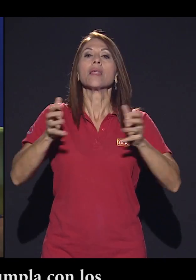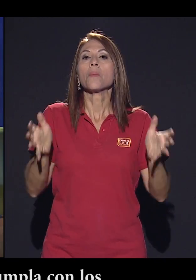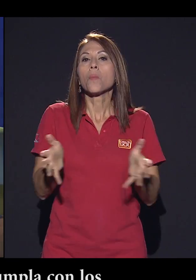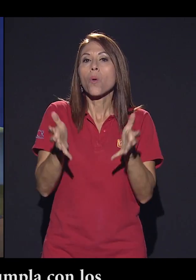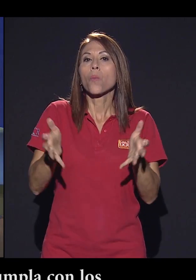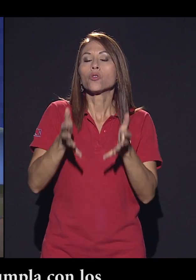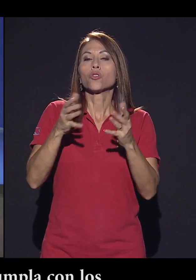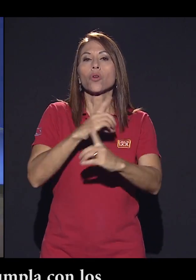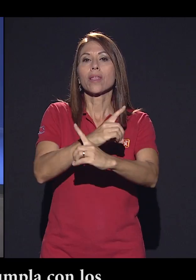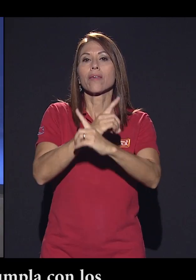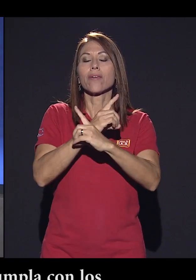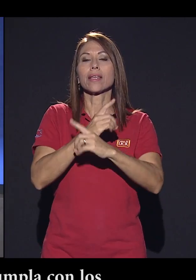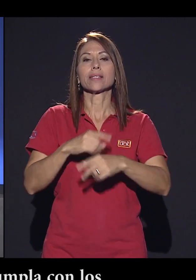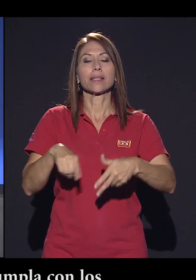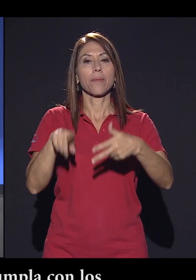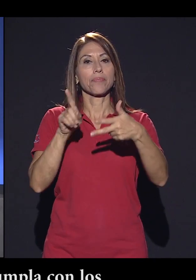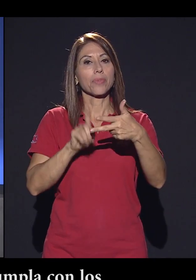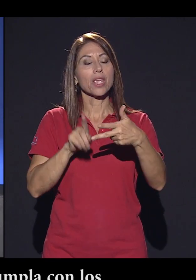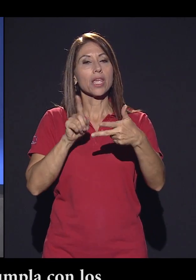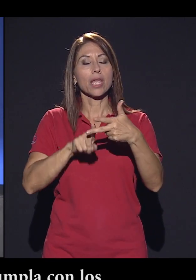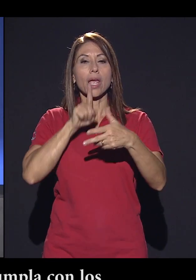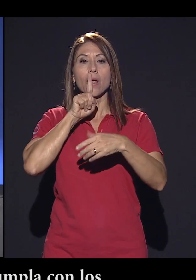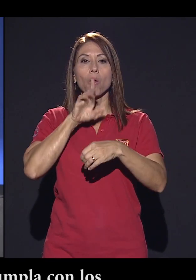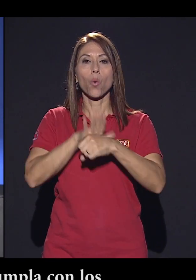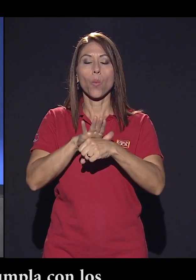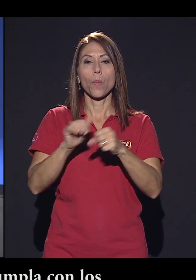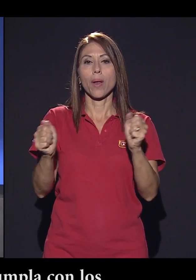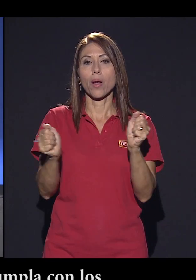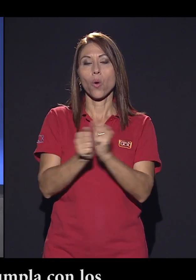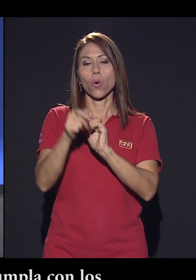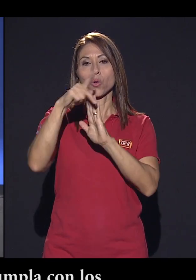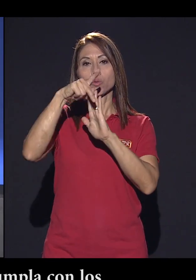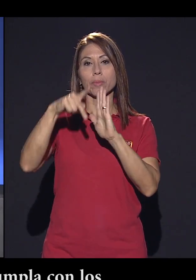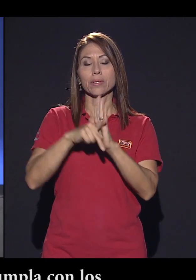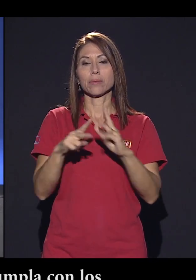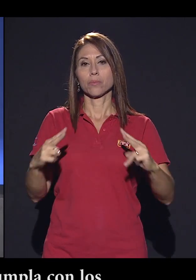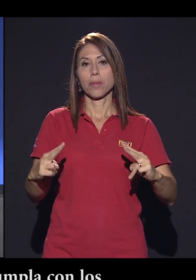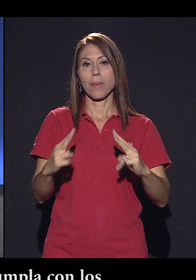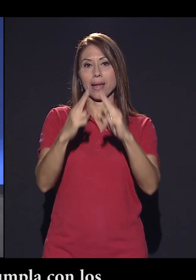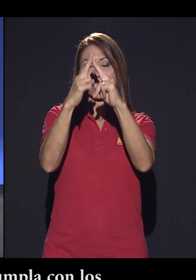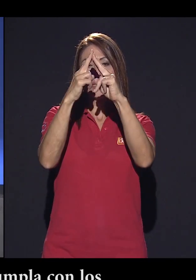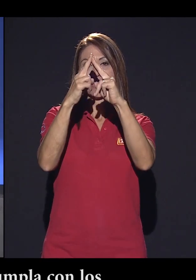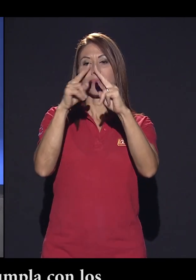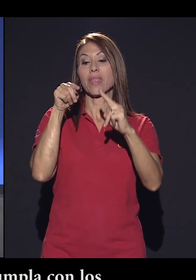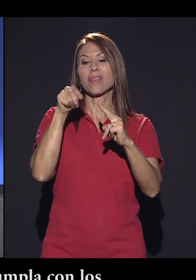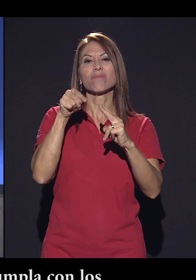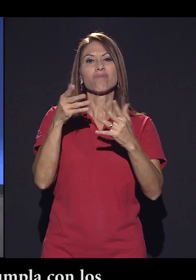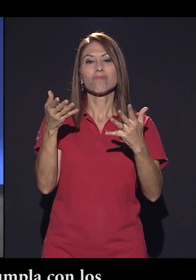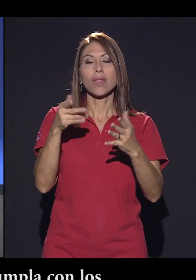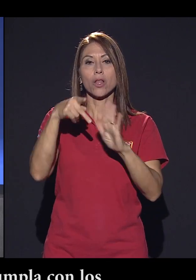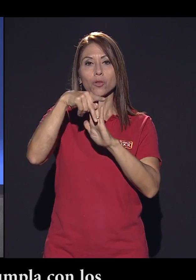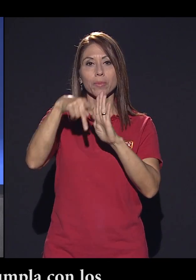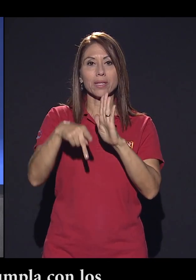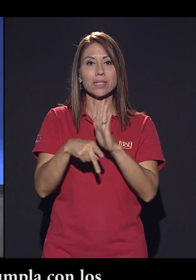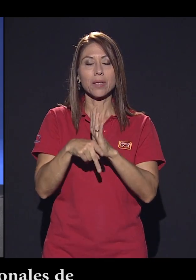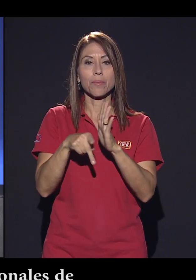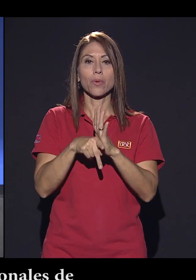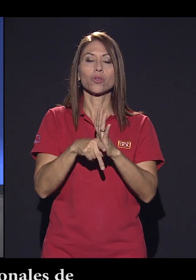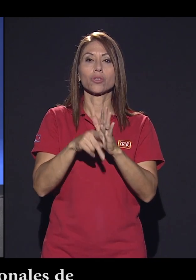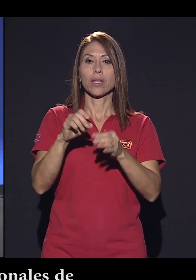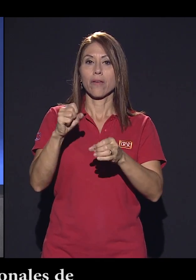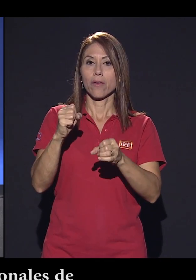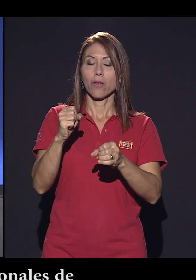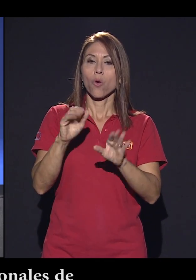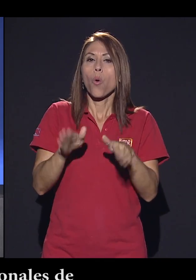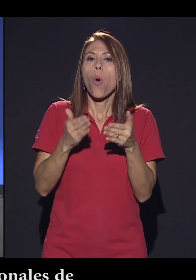de promoción y defensa y que cumplan con los principios de París, que son los principios